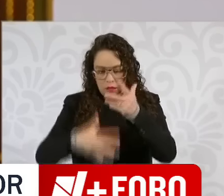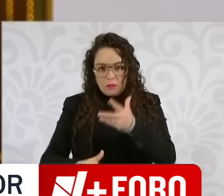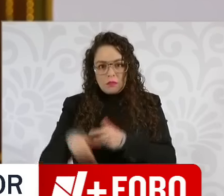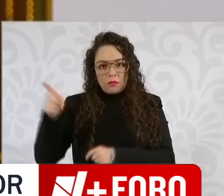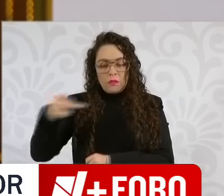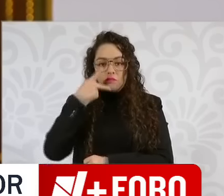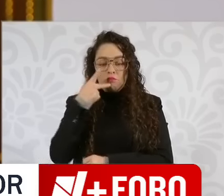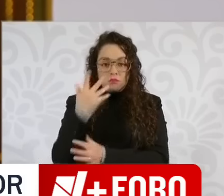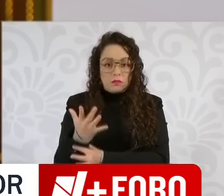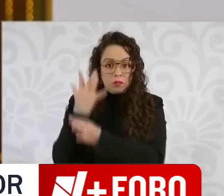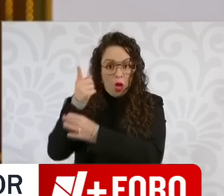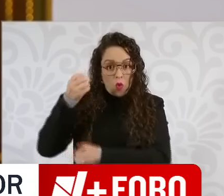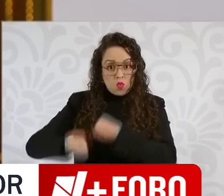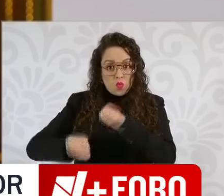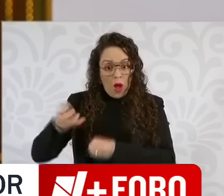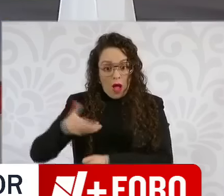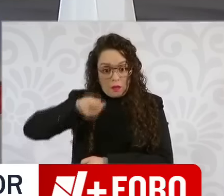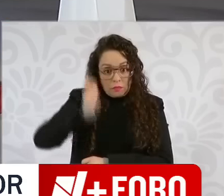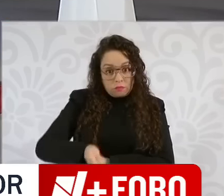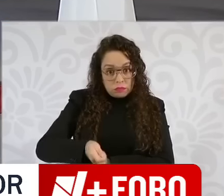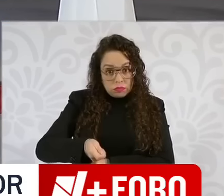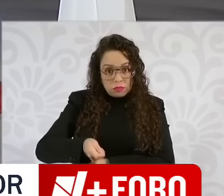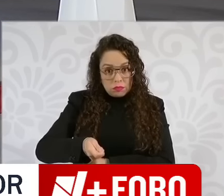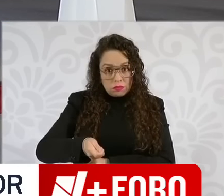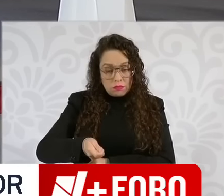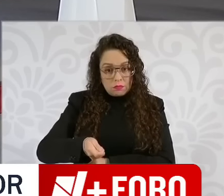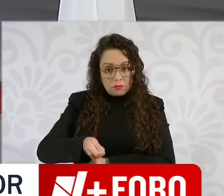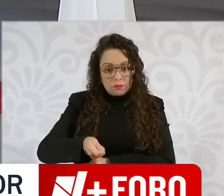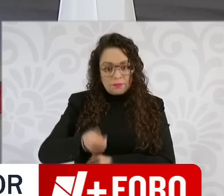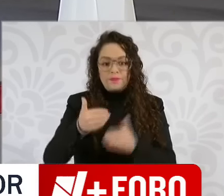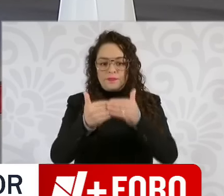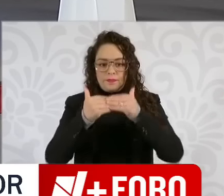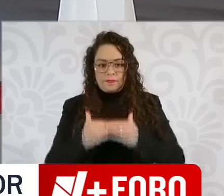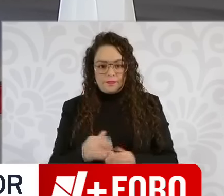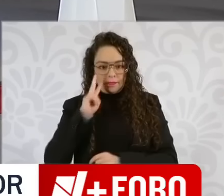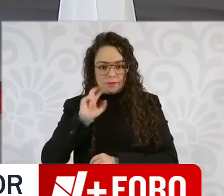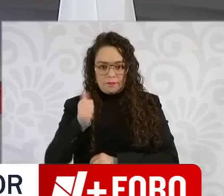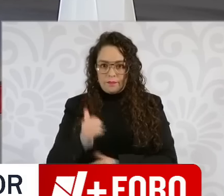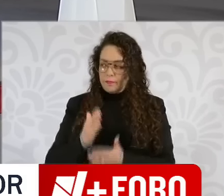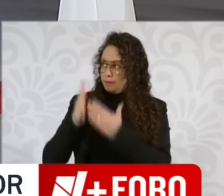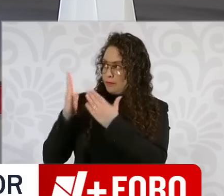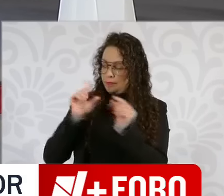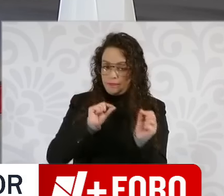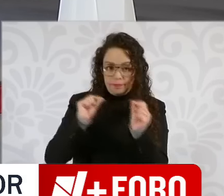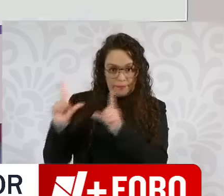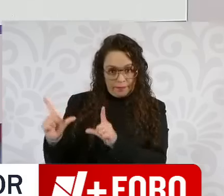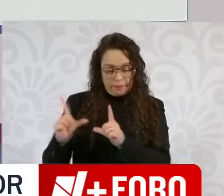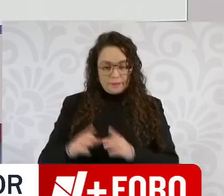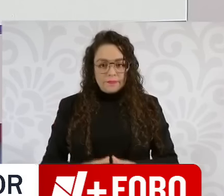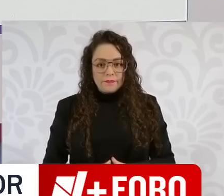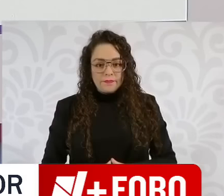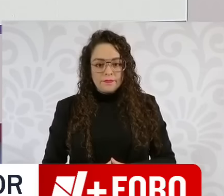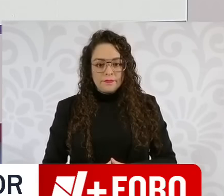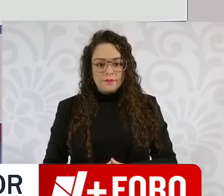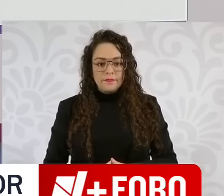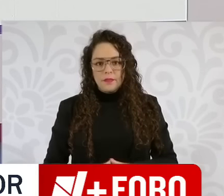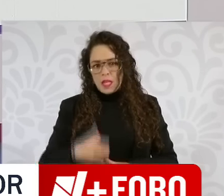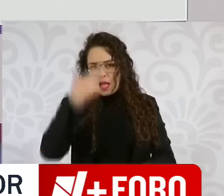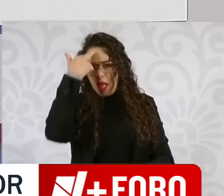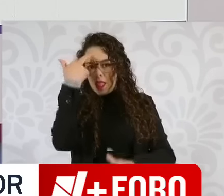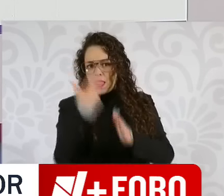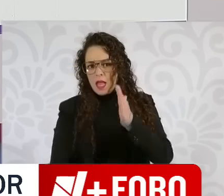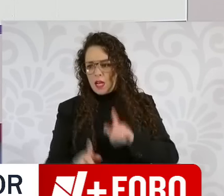Gobierno, que pues esta va a sustituir a la Secretaría de la Función Pública. La presentó formalmente ya este jueves y bueno, en el mismo